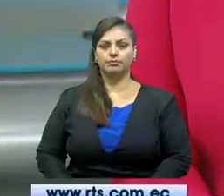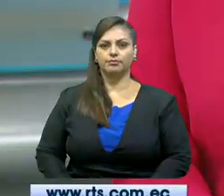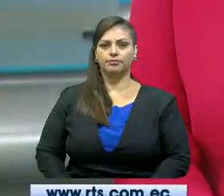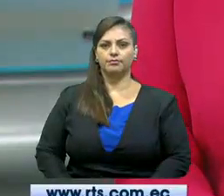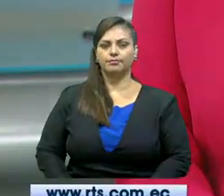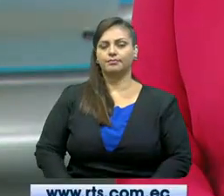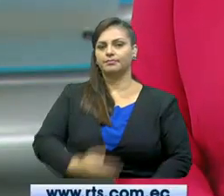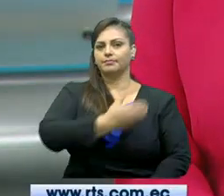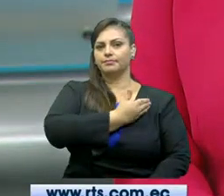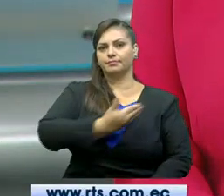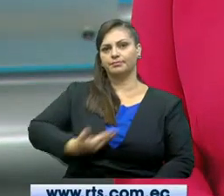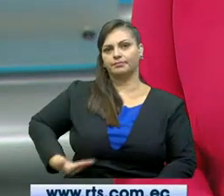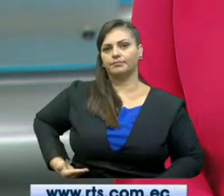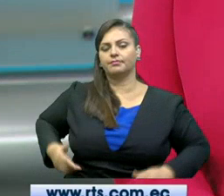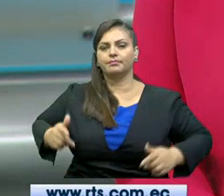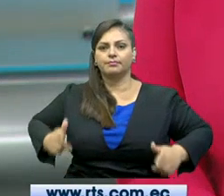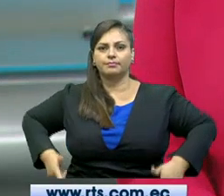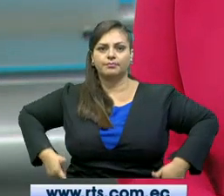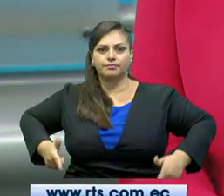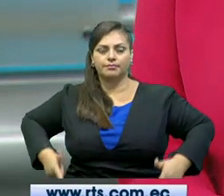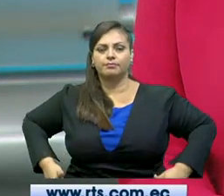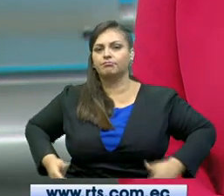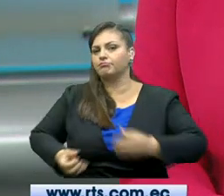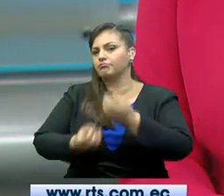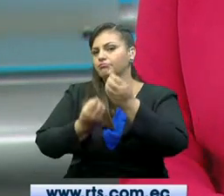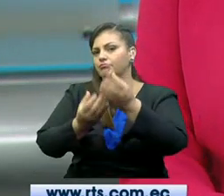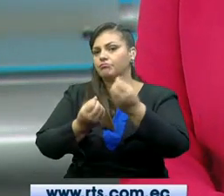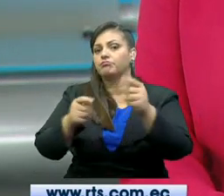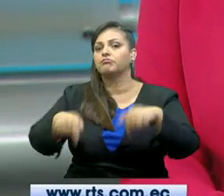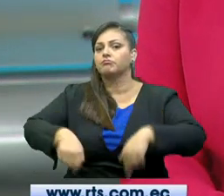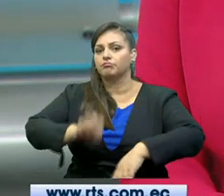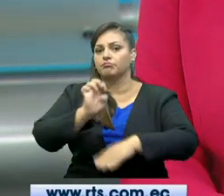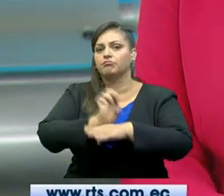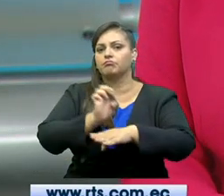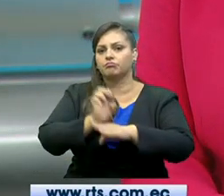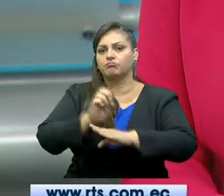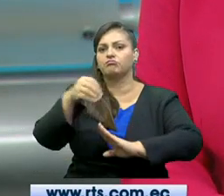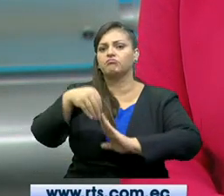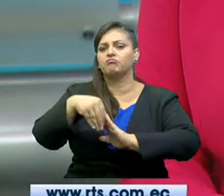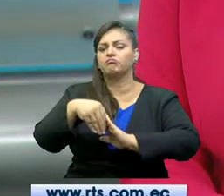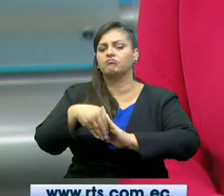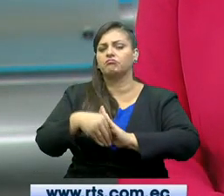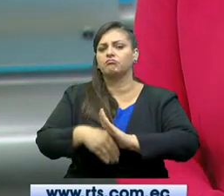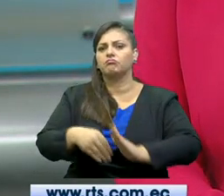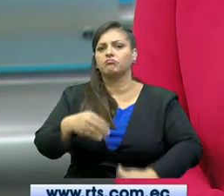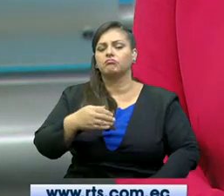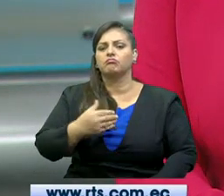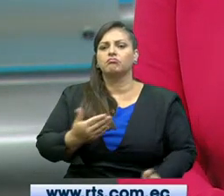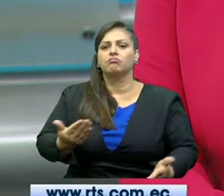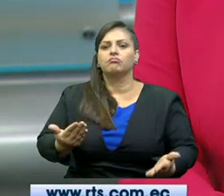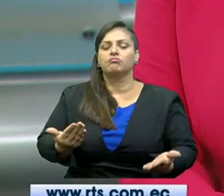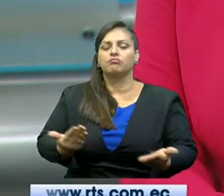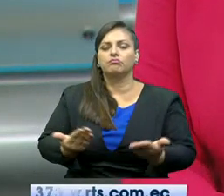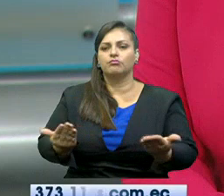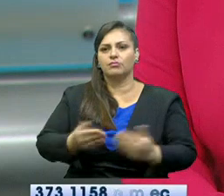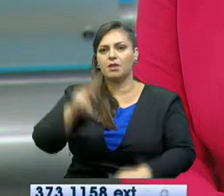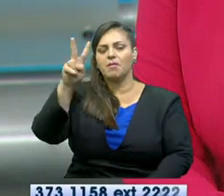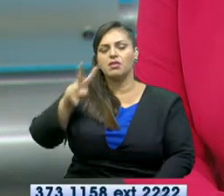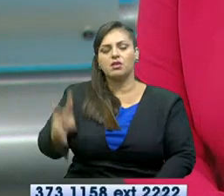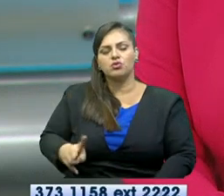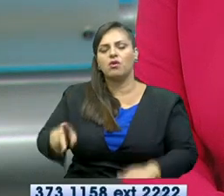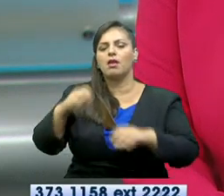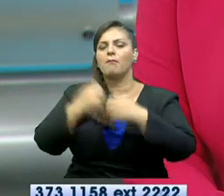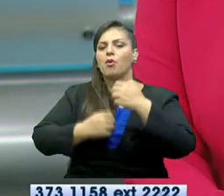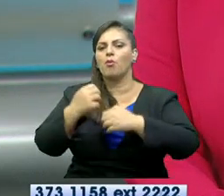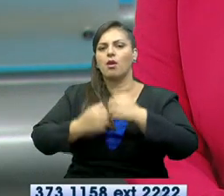El presidente de la República, Lenín Moreno, se refirió a la crisis política y social que vive Venezuela. Lo hizo durante su informe semanal